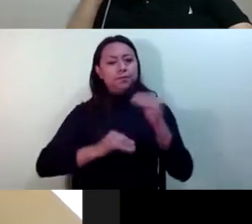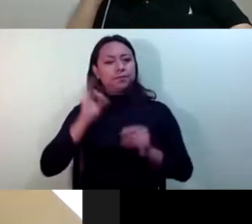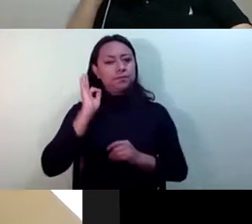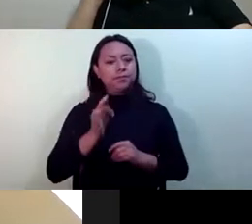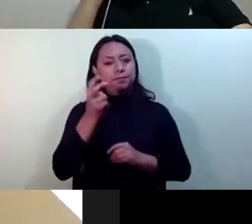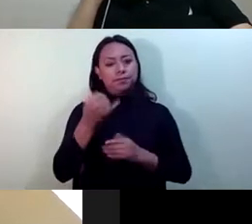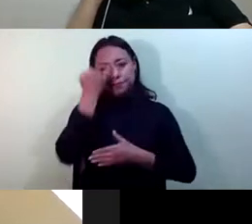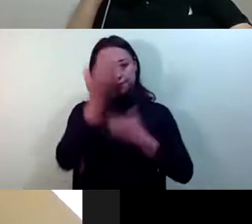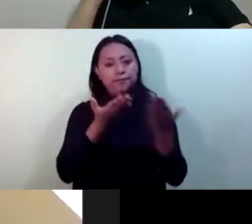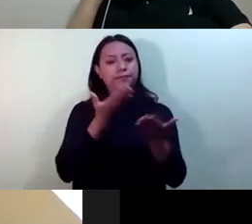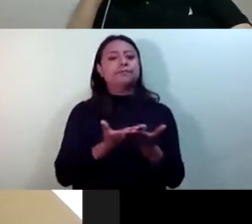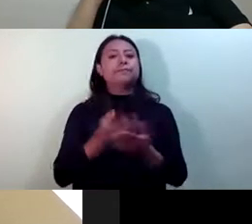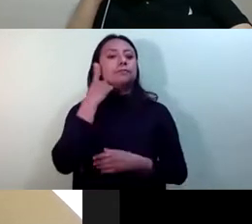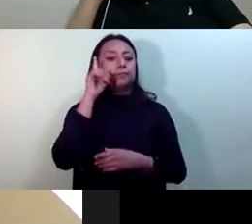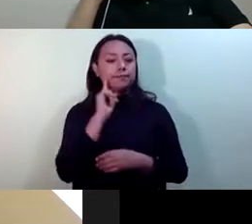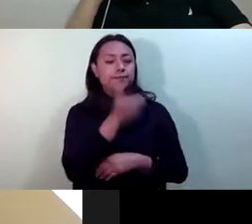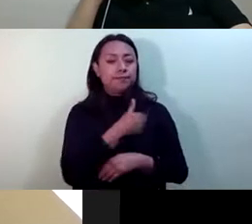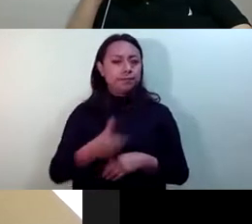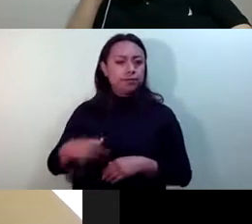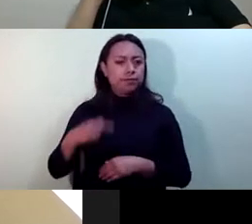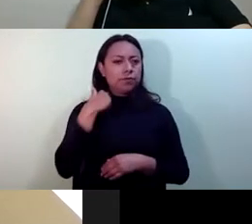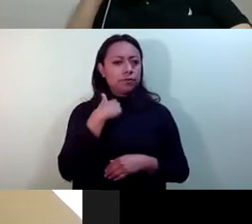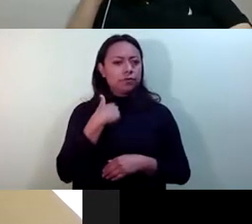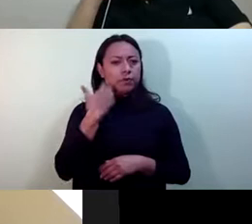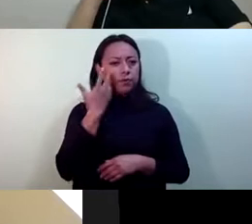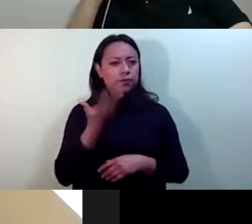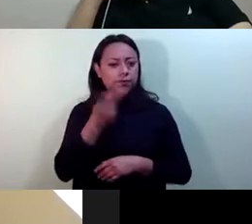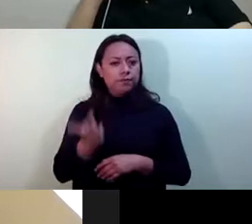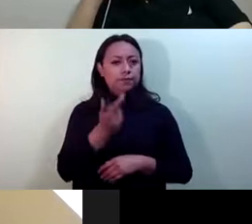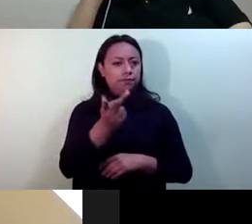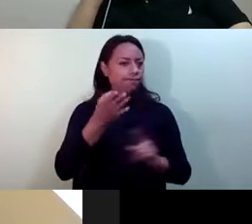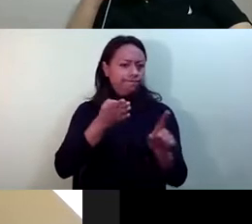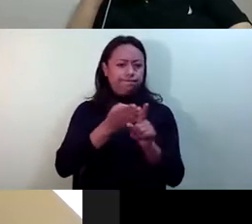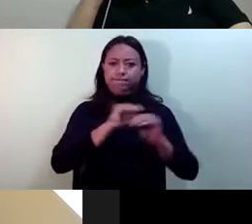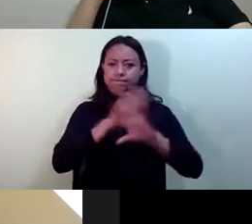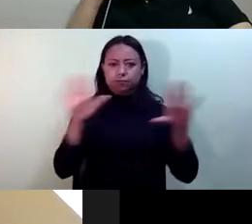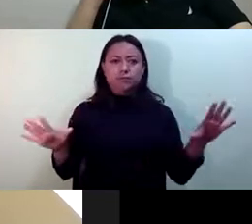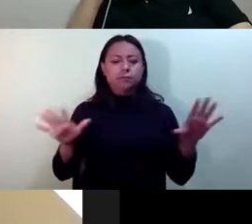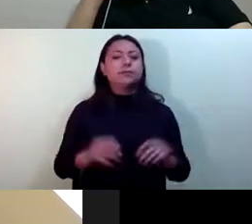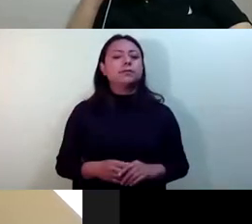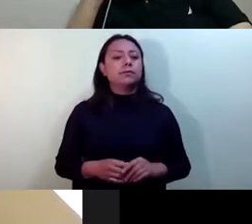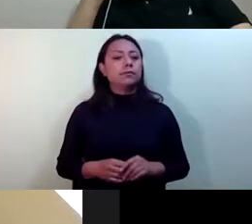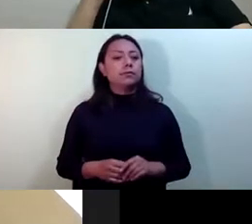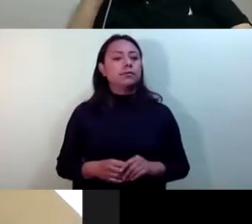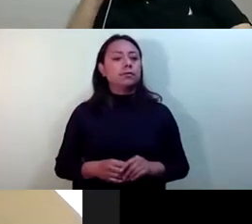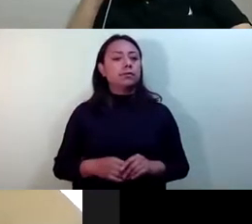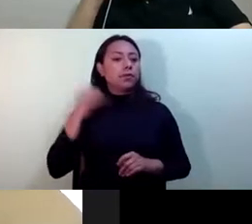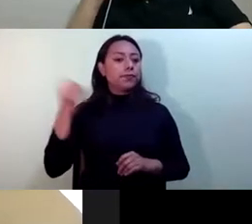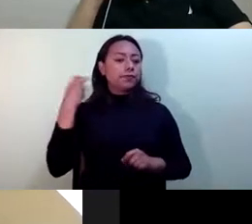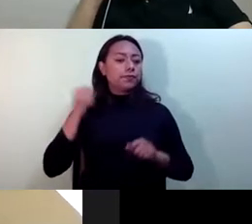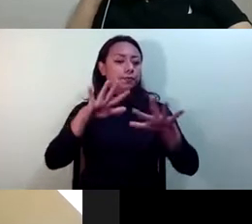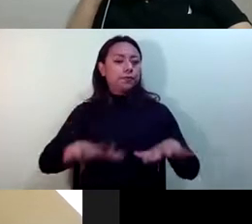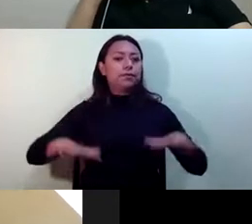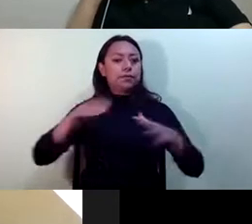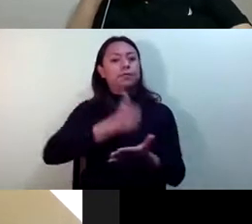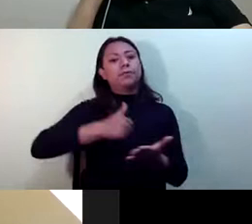iniciativa. Diputada presidenta, yo quisiera preguntarle de manera muy precisa, ¿cuándo el Congreso de la Ciudad de México